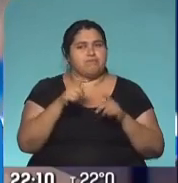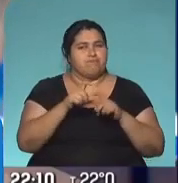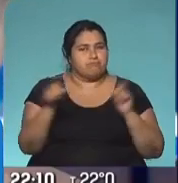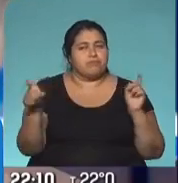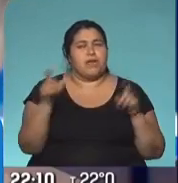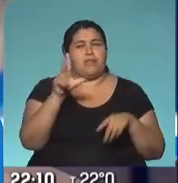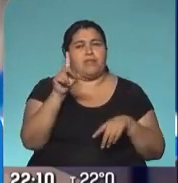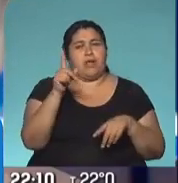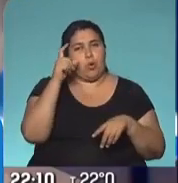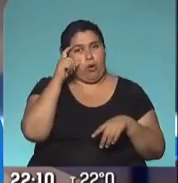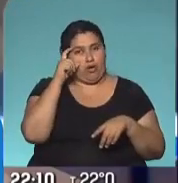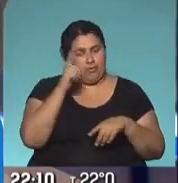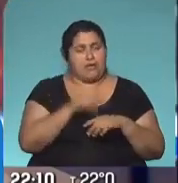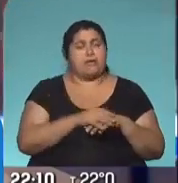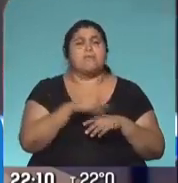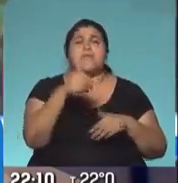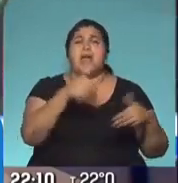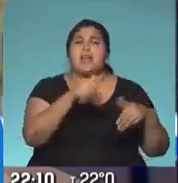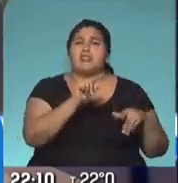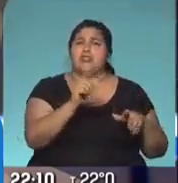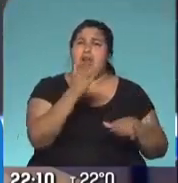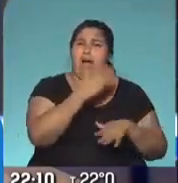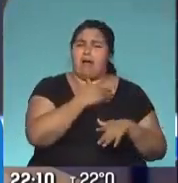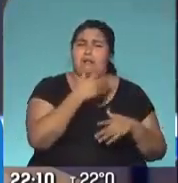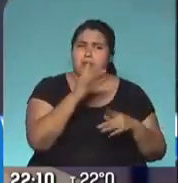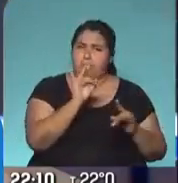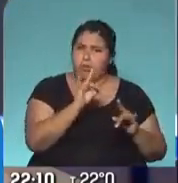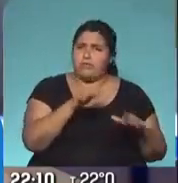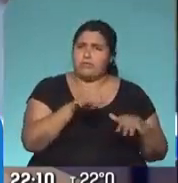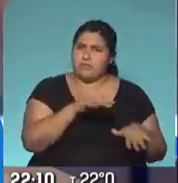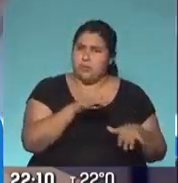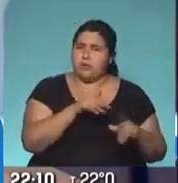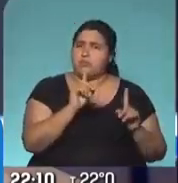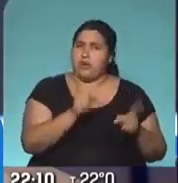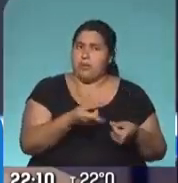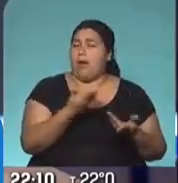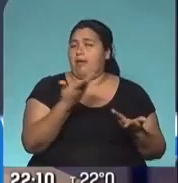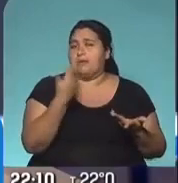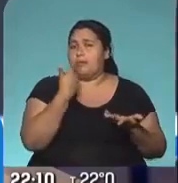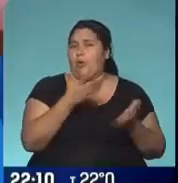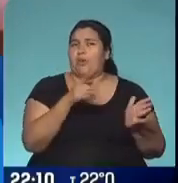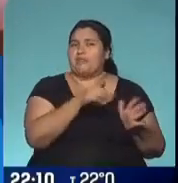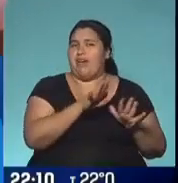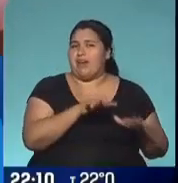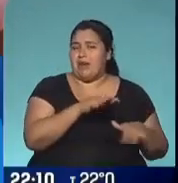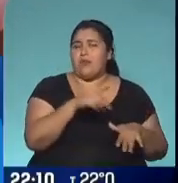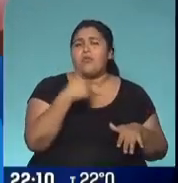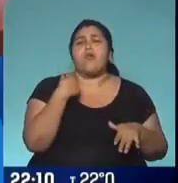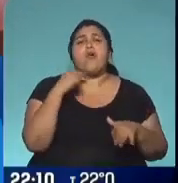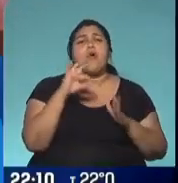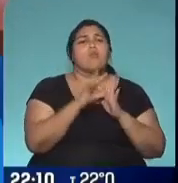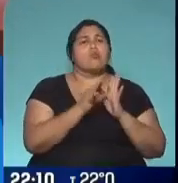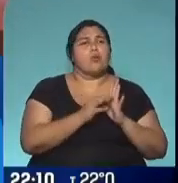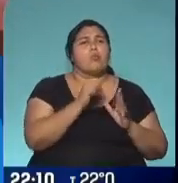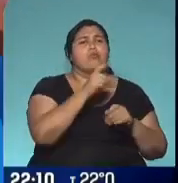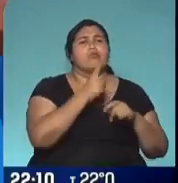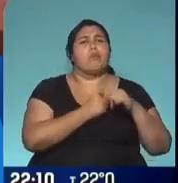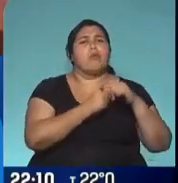enero. Fueron elecciones anticipadas, de mucho riesgo. Esta es la realidad. ¿Cuáles son las razones del éxito de